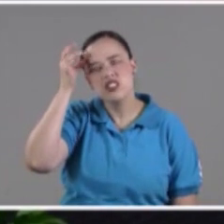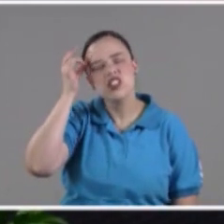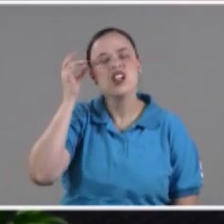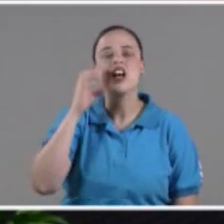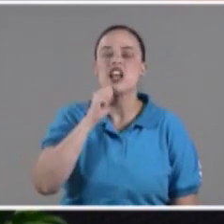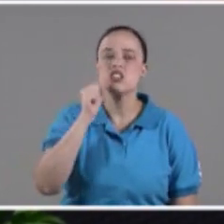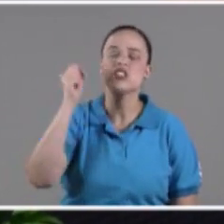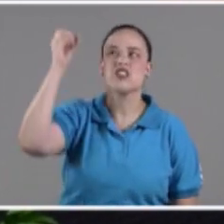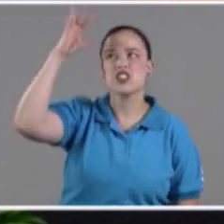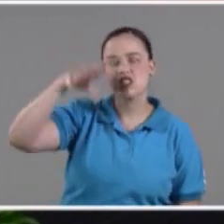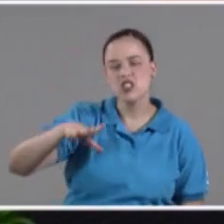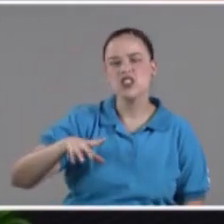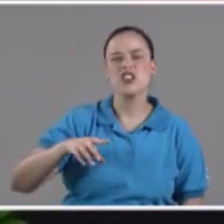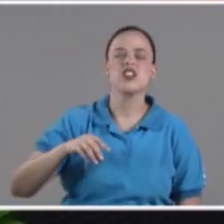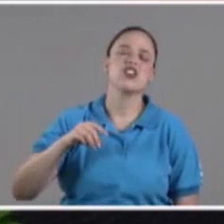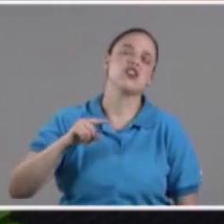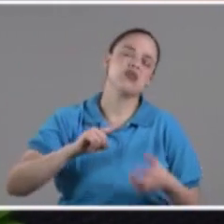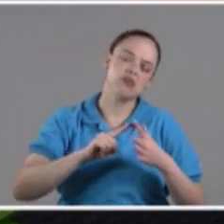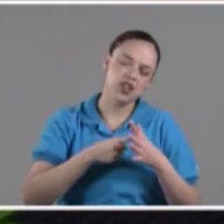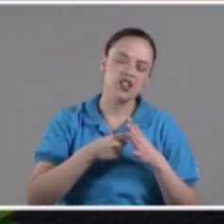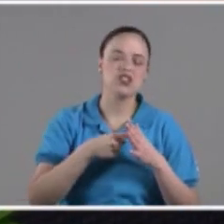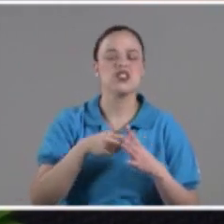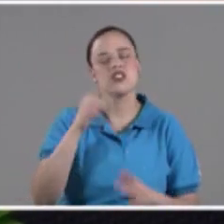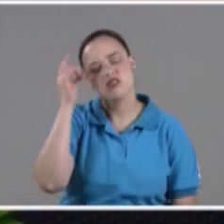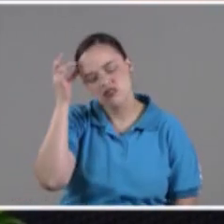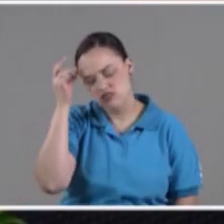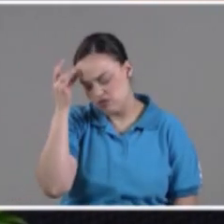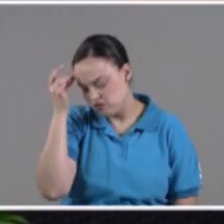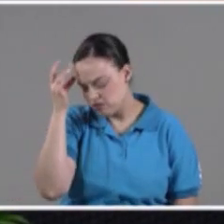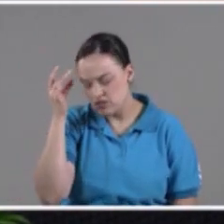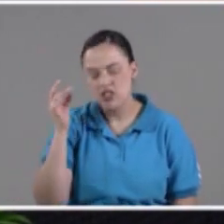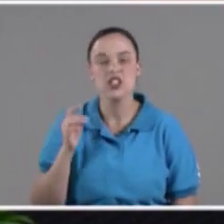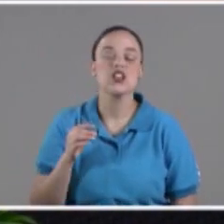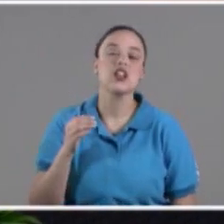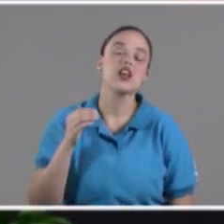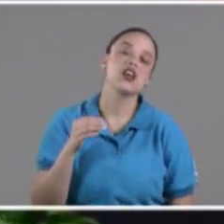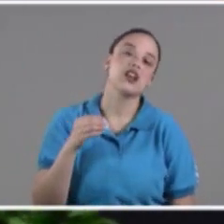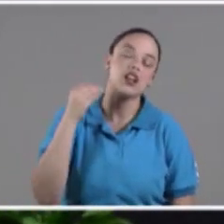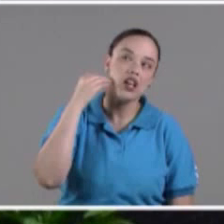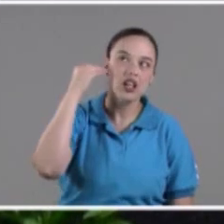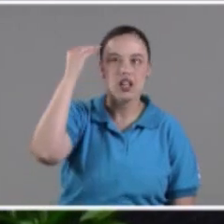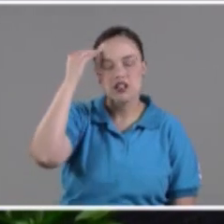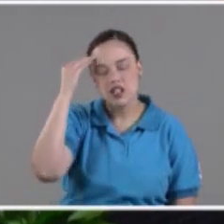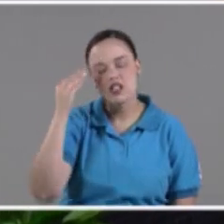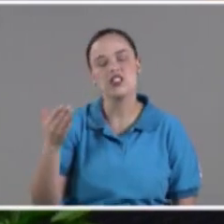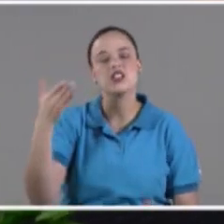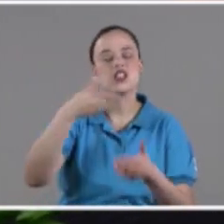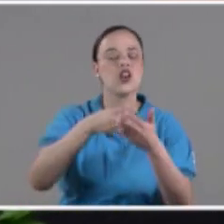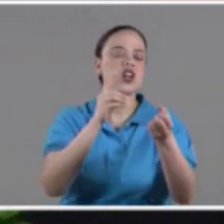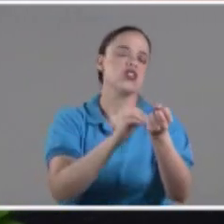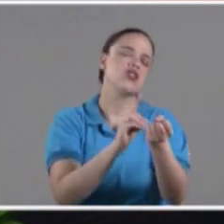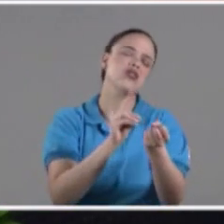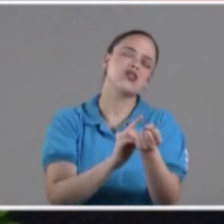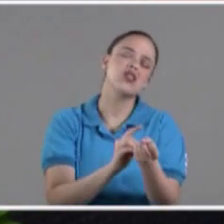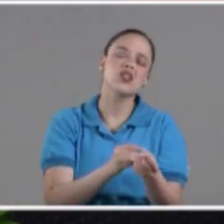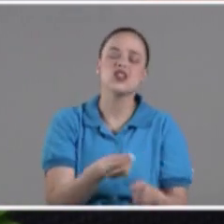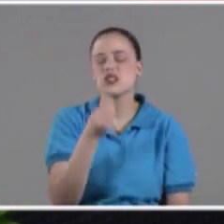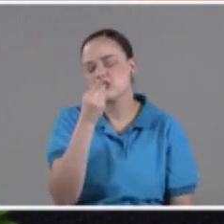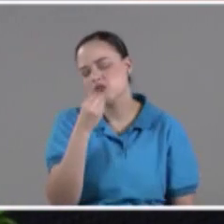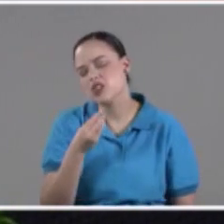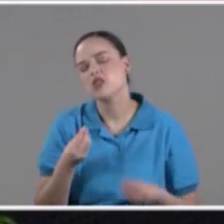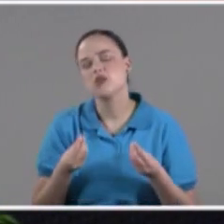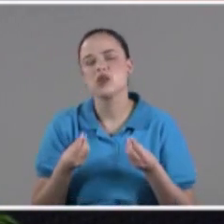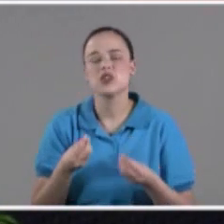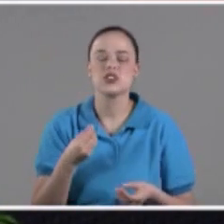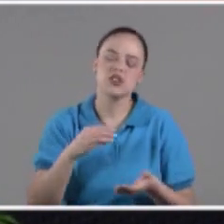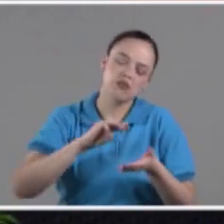porque le empieza a doler la cabeza a doler la cabeza oler la cabeza y llega con el médico mire doctor Ya me tomé no sé cuántas aspirinas hice esto y